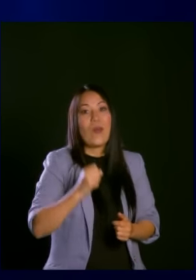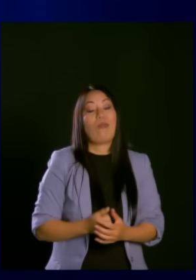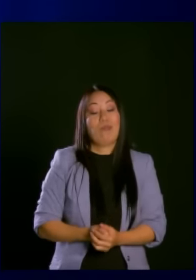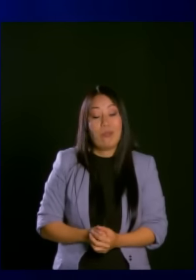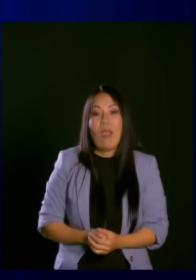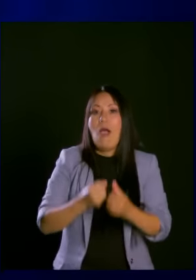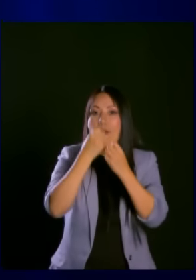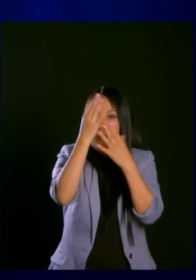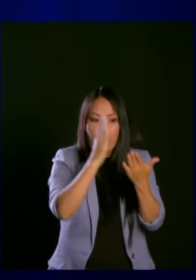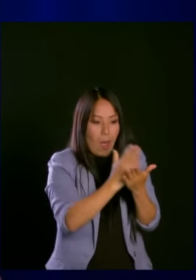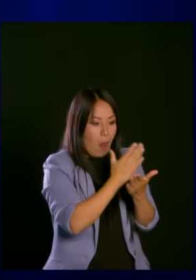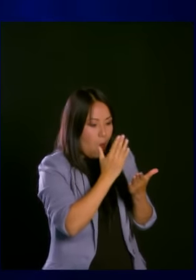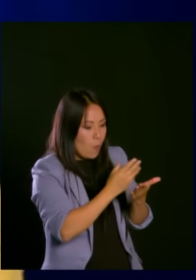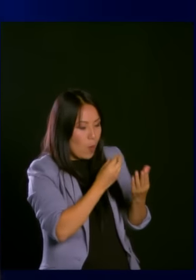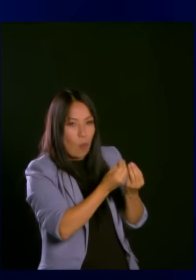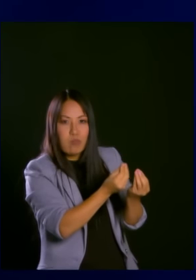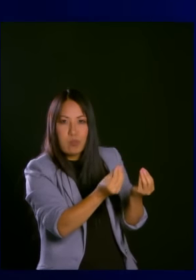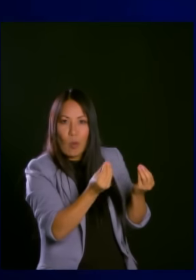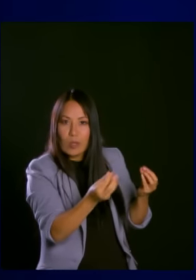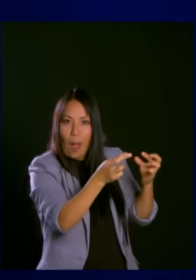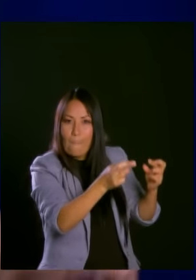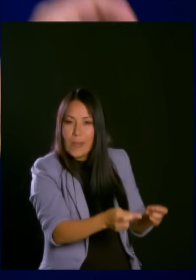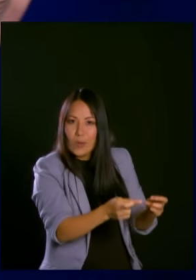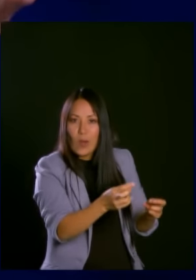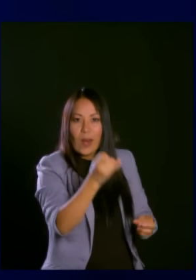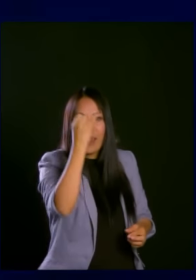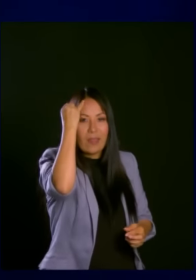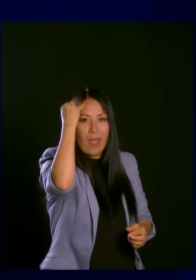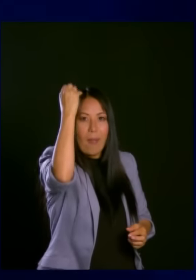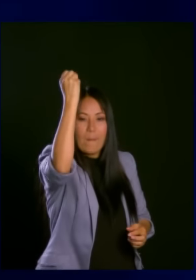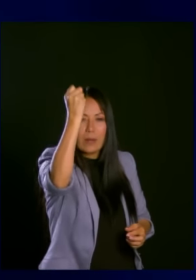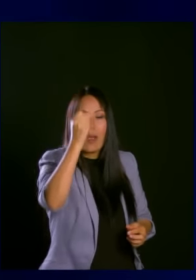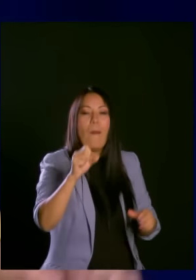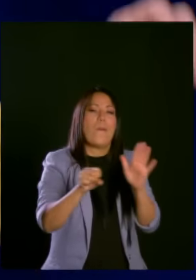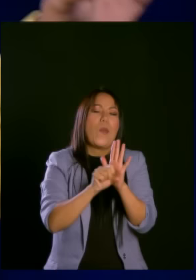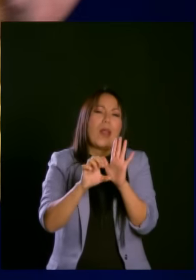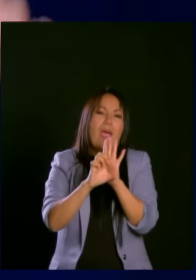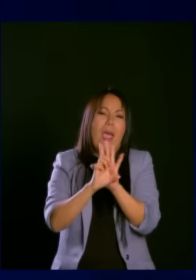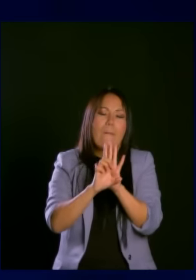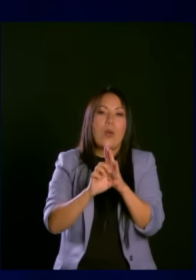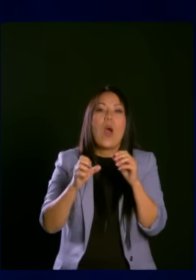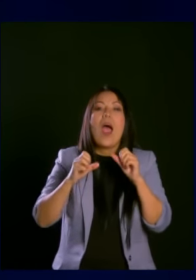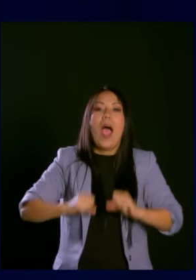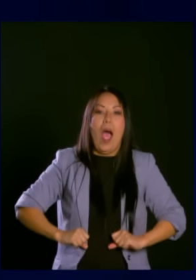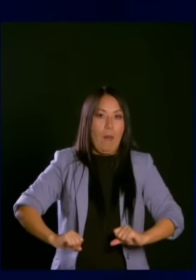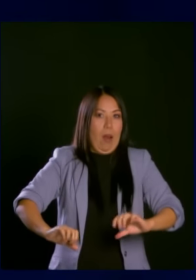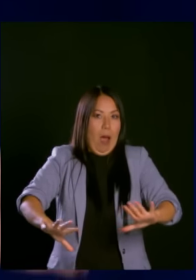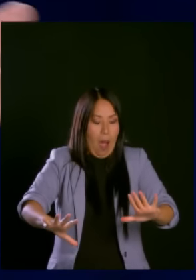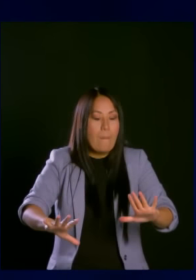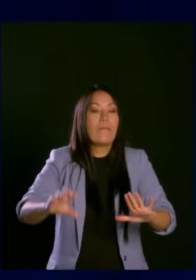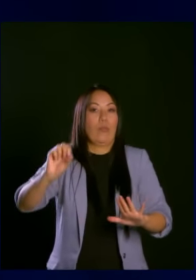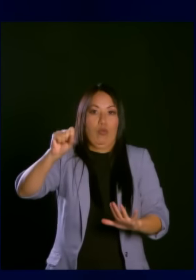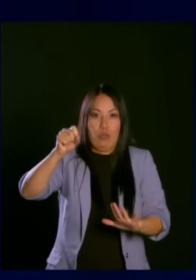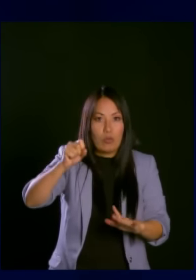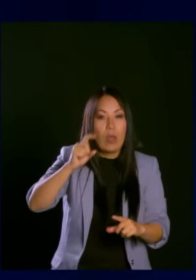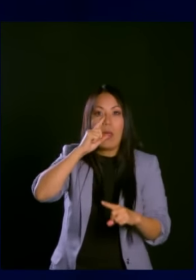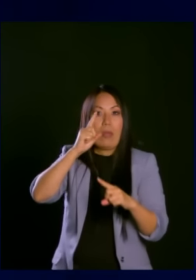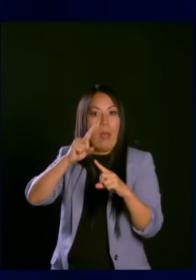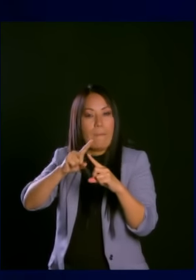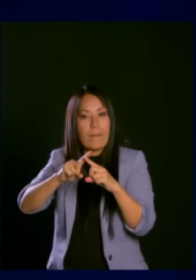vez pasada. Abraham emprendió, Moisés emprendió, Josué emprendió. Saúl fue